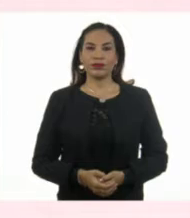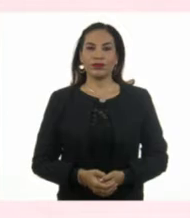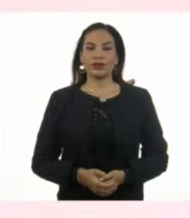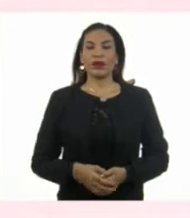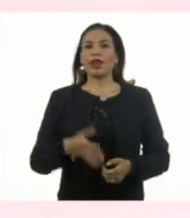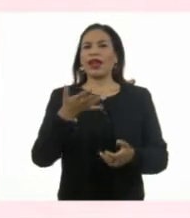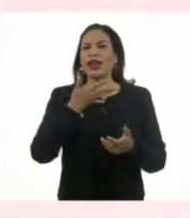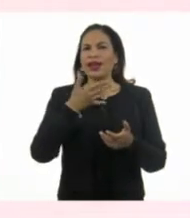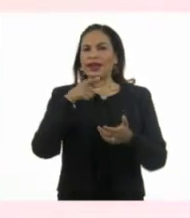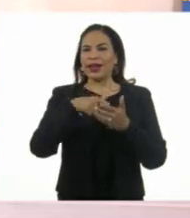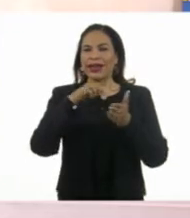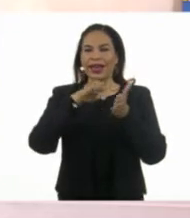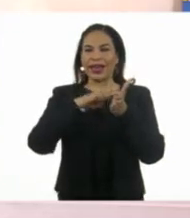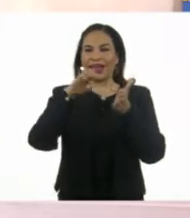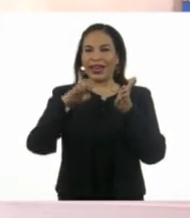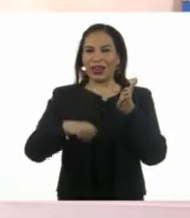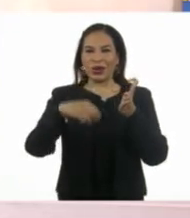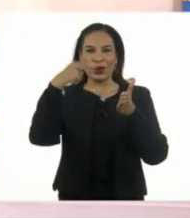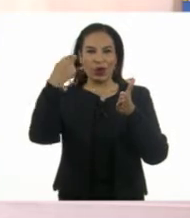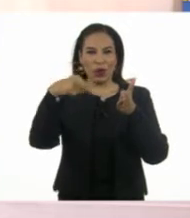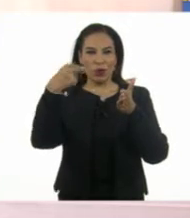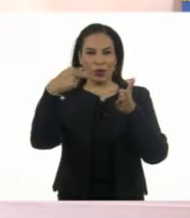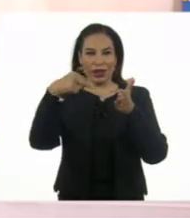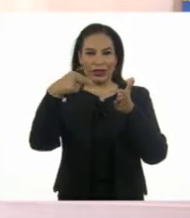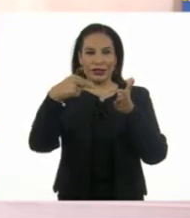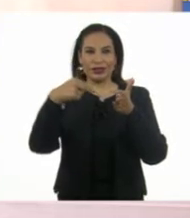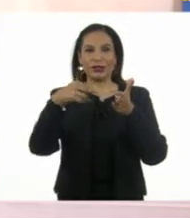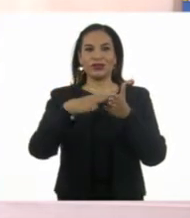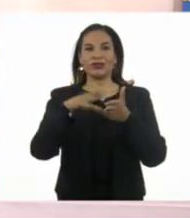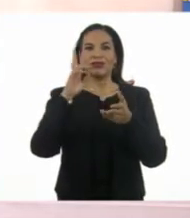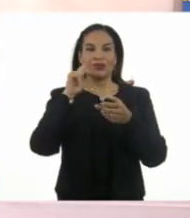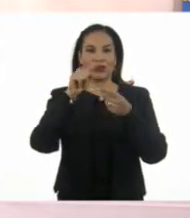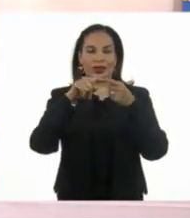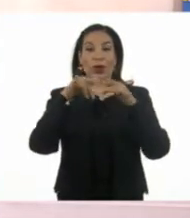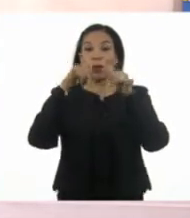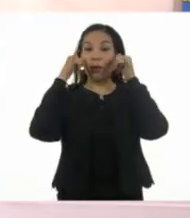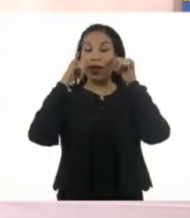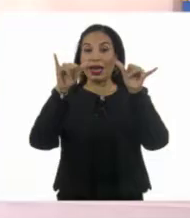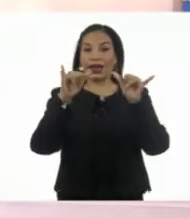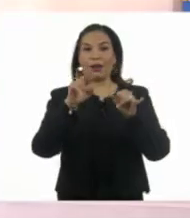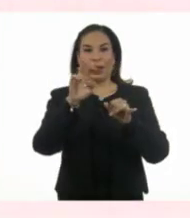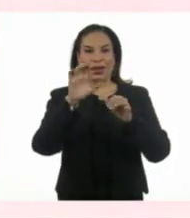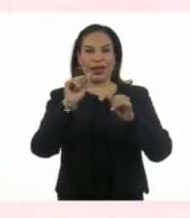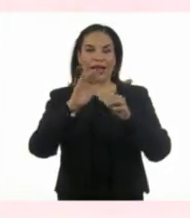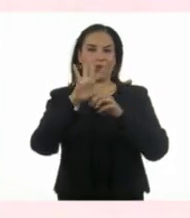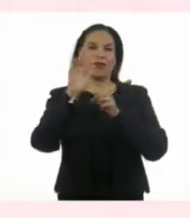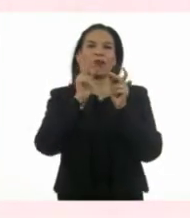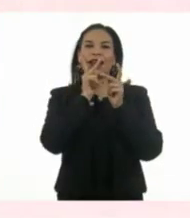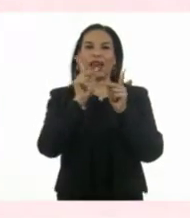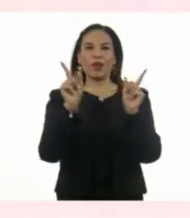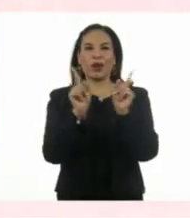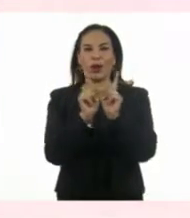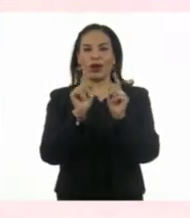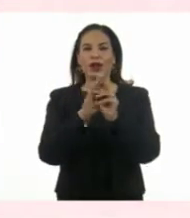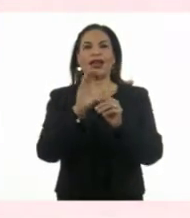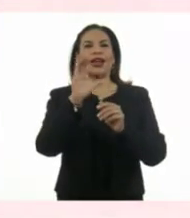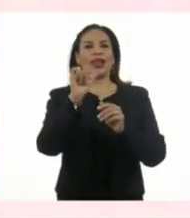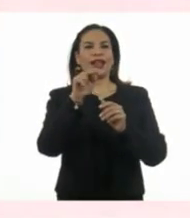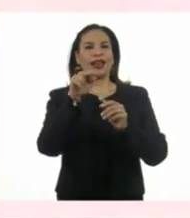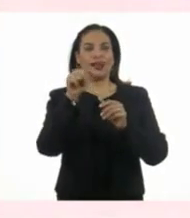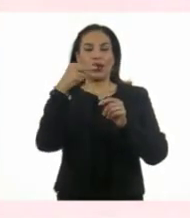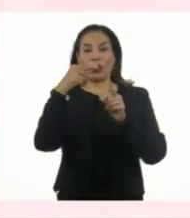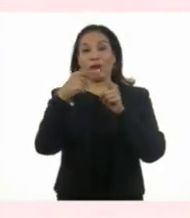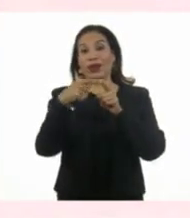Ahí tenemos el ejemplo de los nombres. Vaca, que es una palabra corta. Catarina, que es un